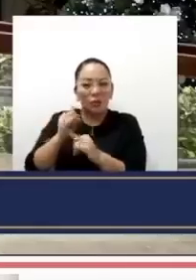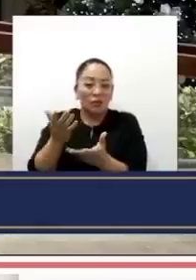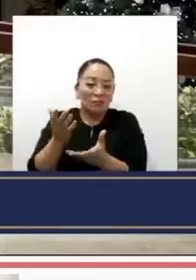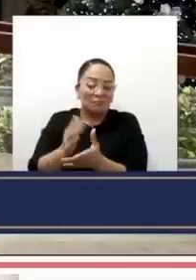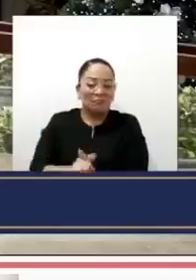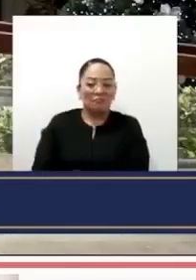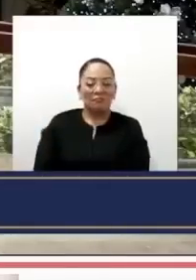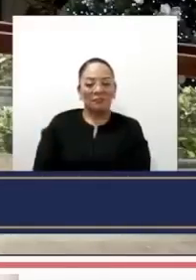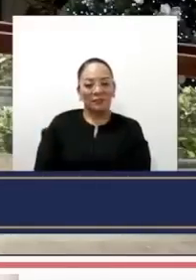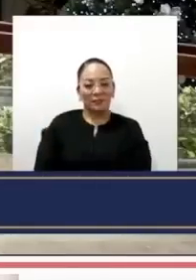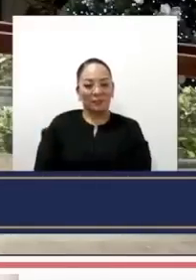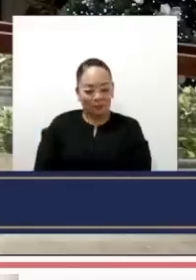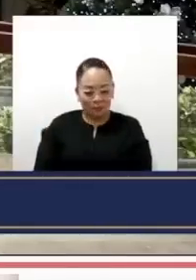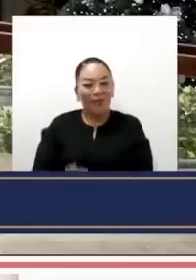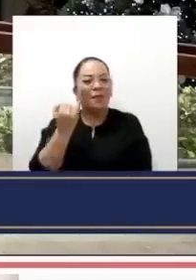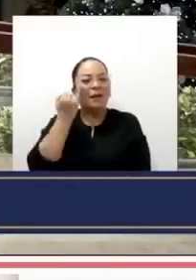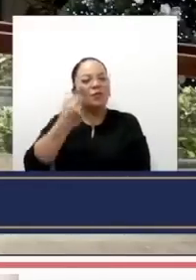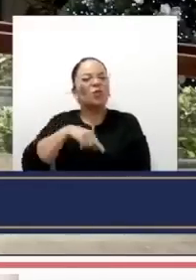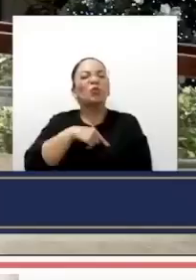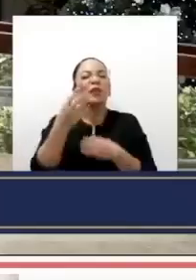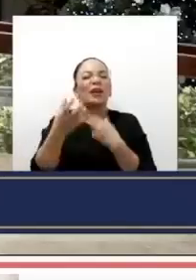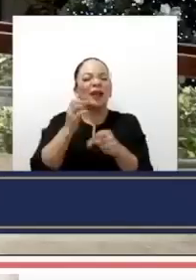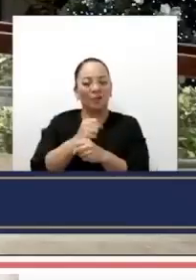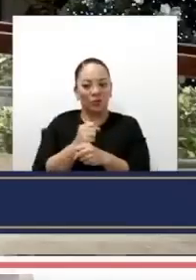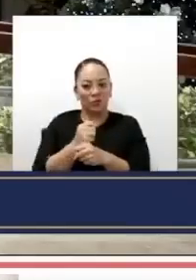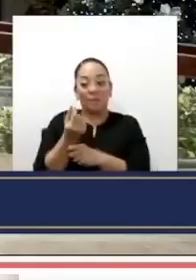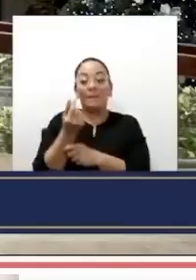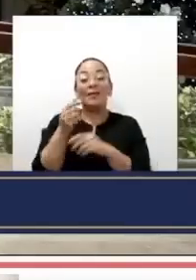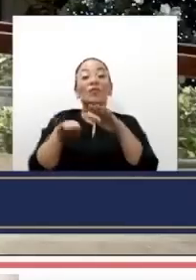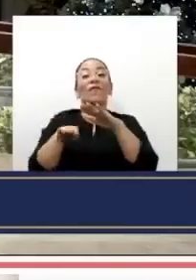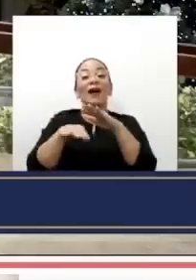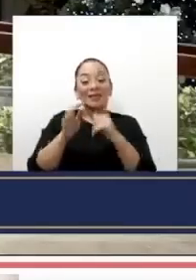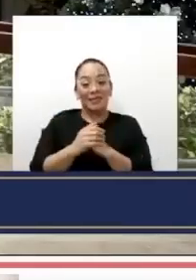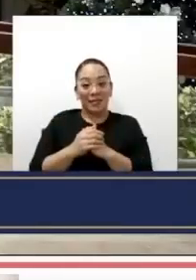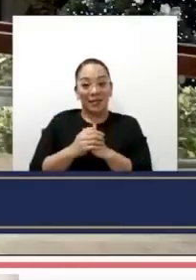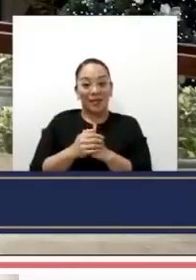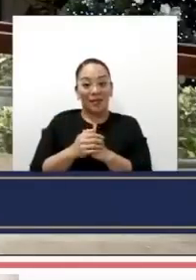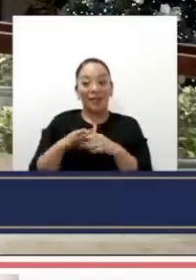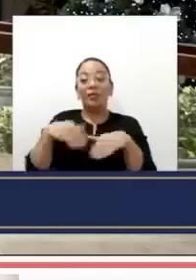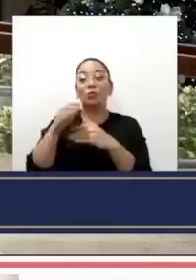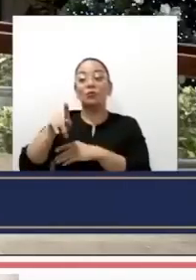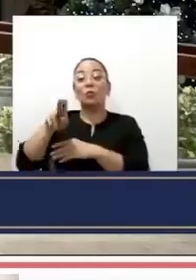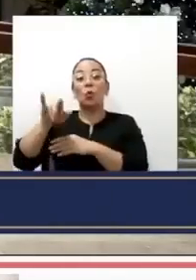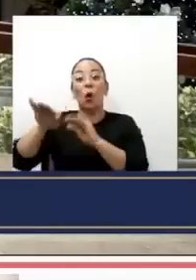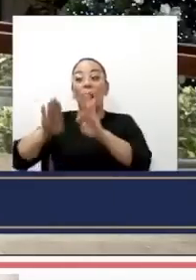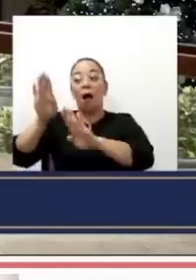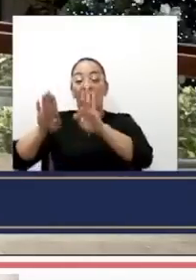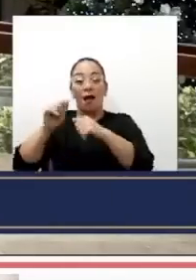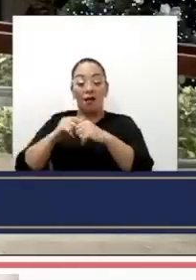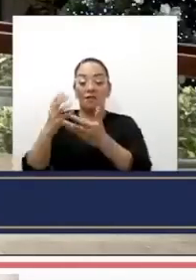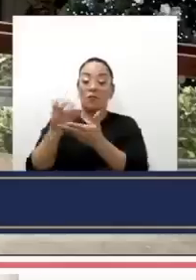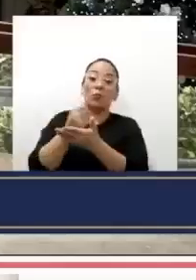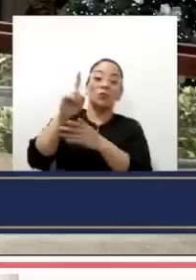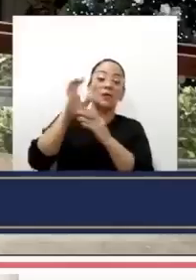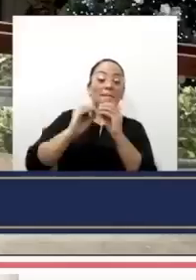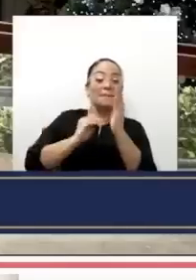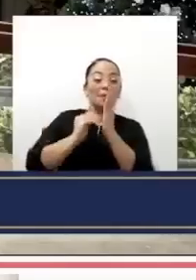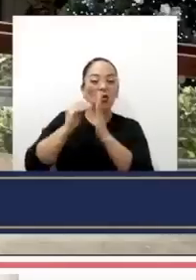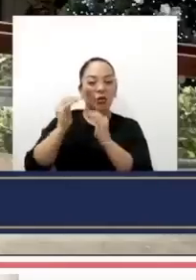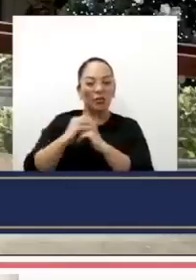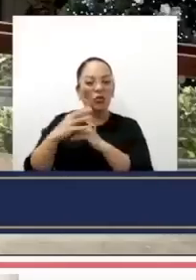Pero imagínense qué haríamos nosotros. Precio base, y si viene la puja y recogemos 100 millones